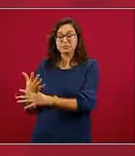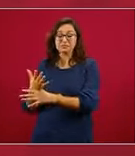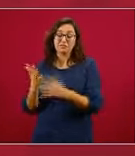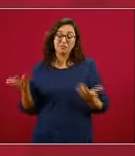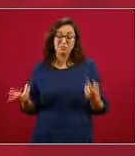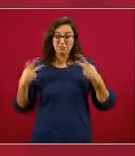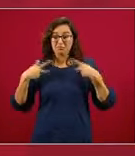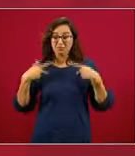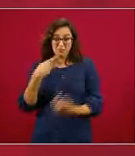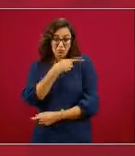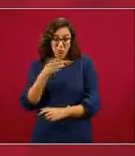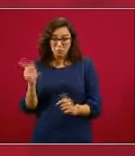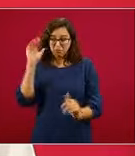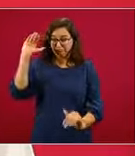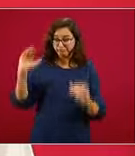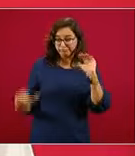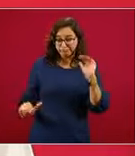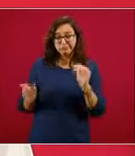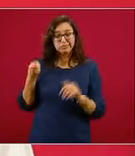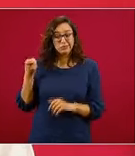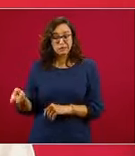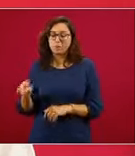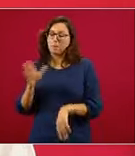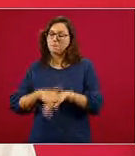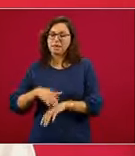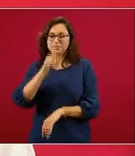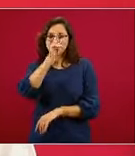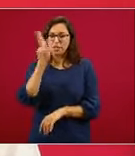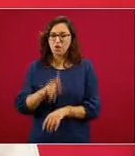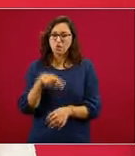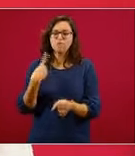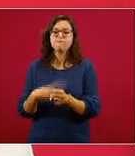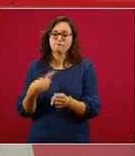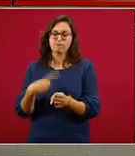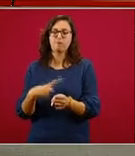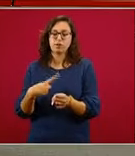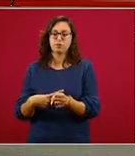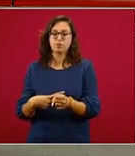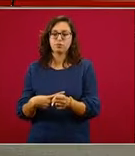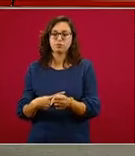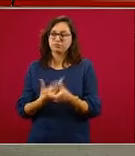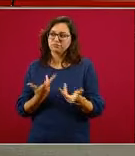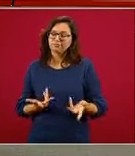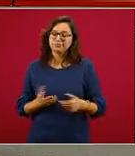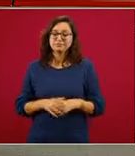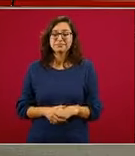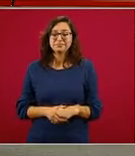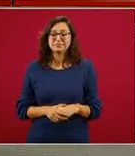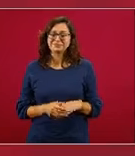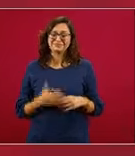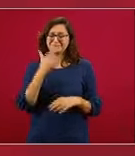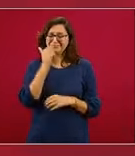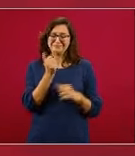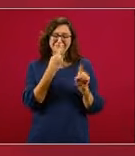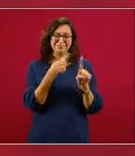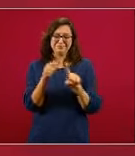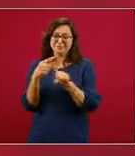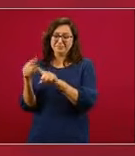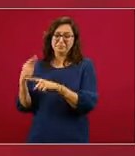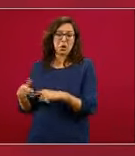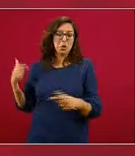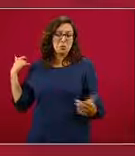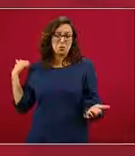social es un determinante fundamental de la insalubridad, por múltiples razones. Esto no ha